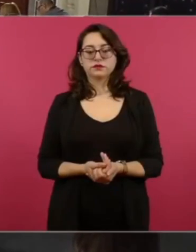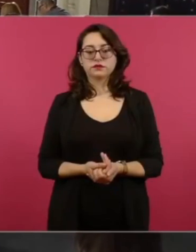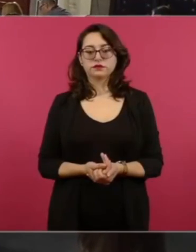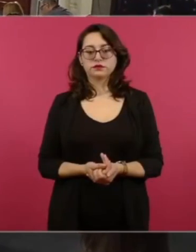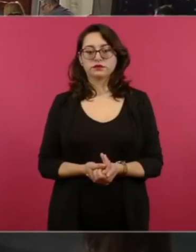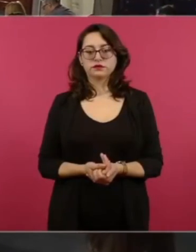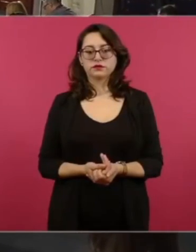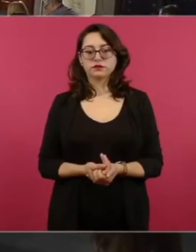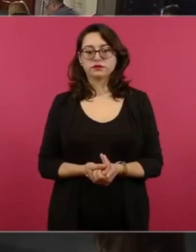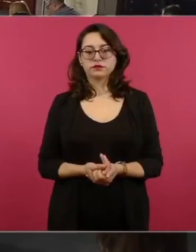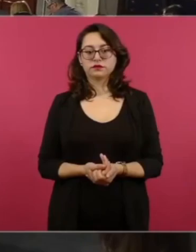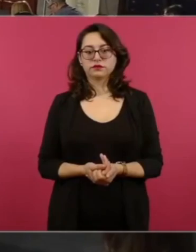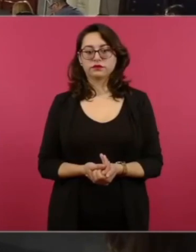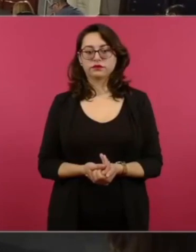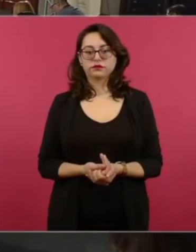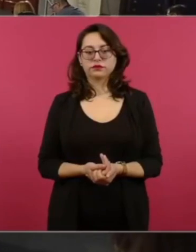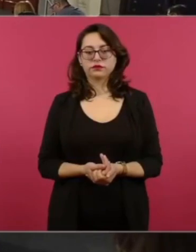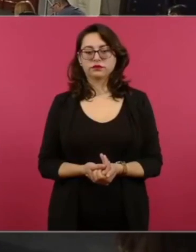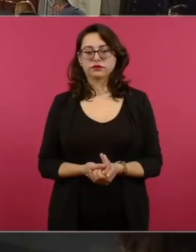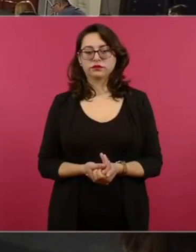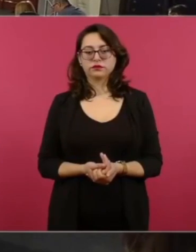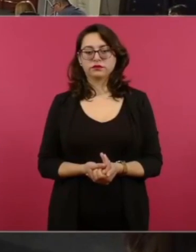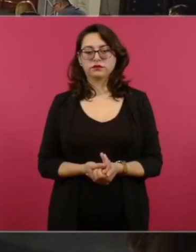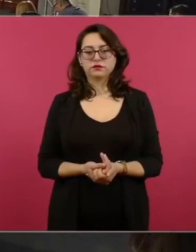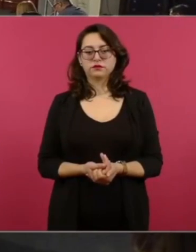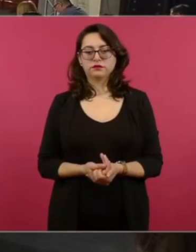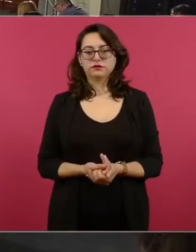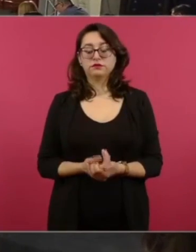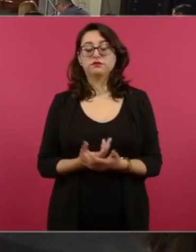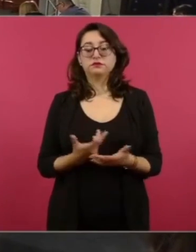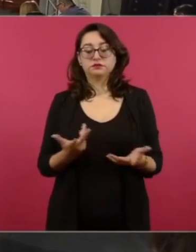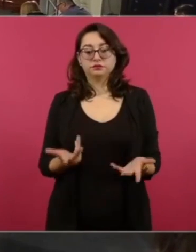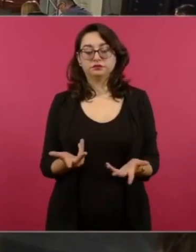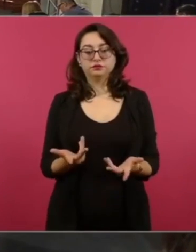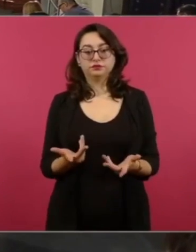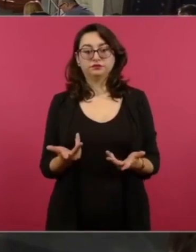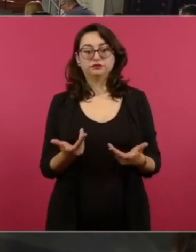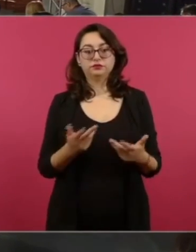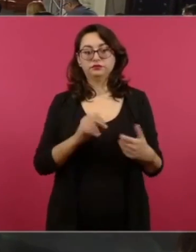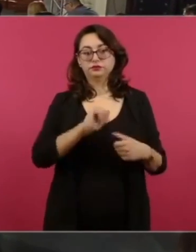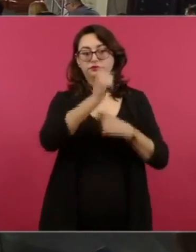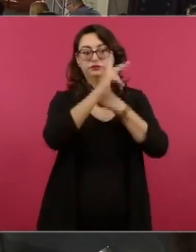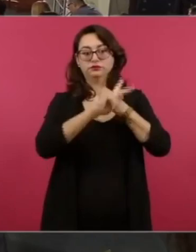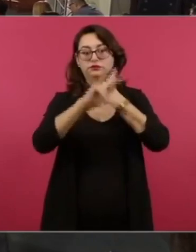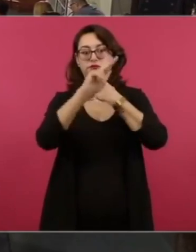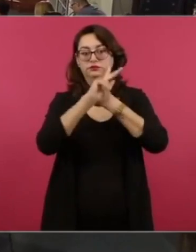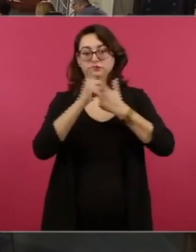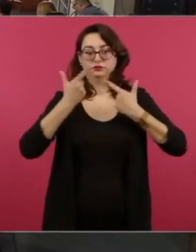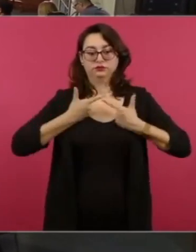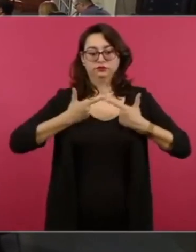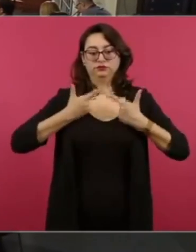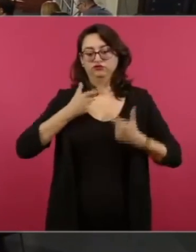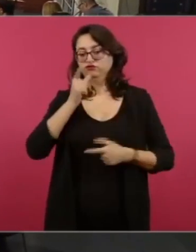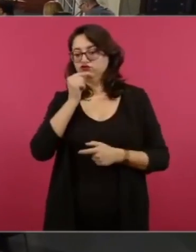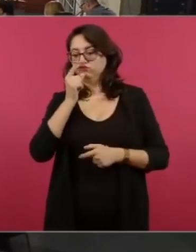Incluso hasta con la tolerancia de las agencias extranjeras